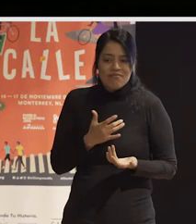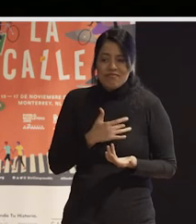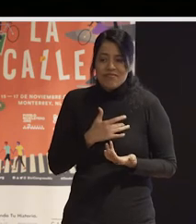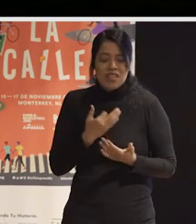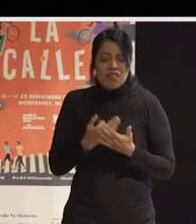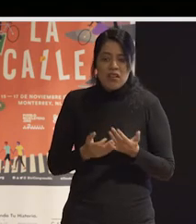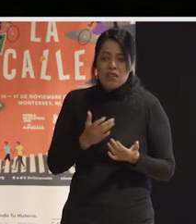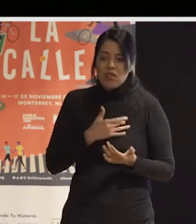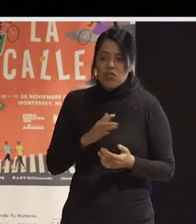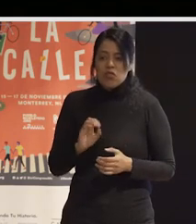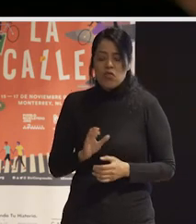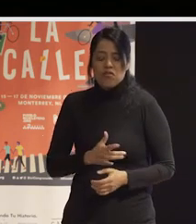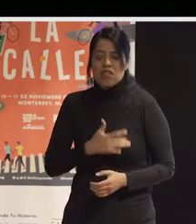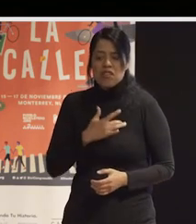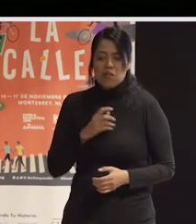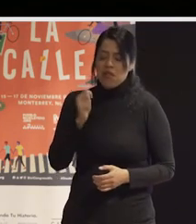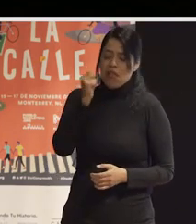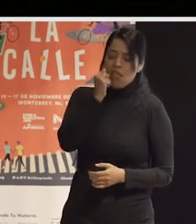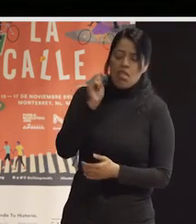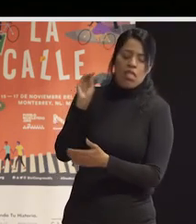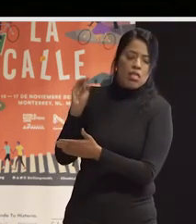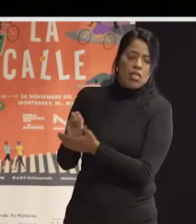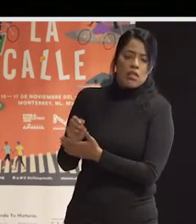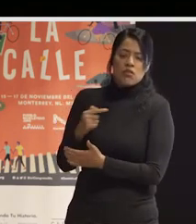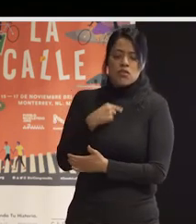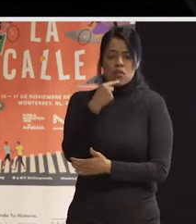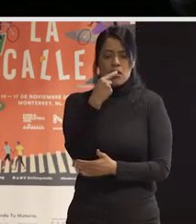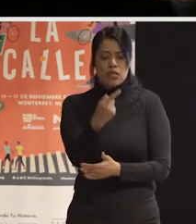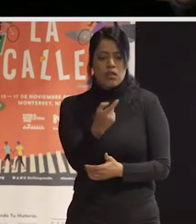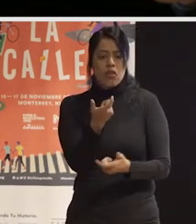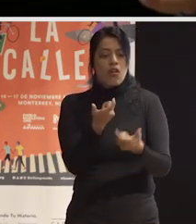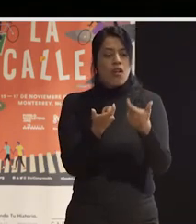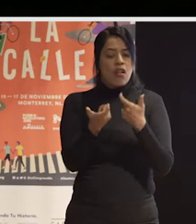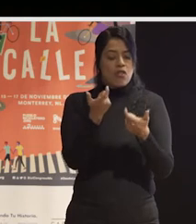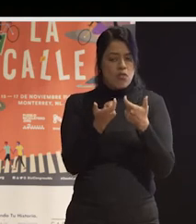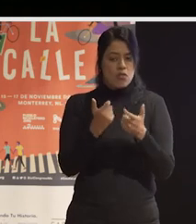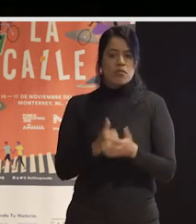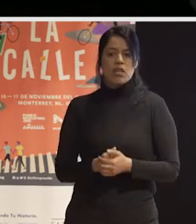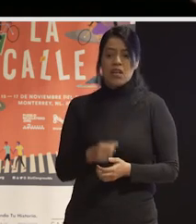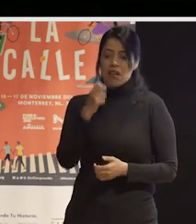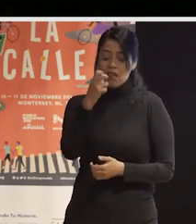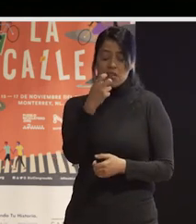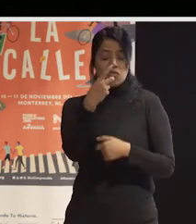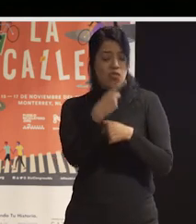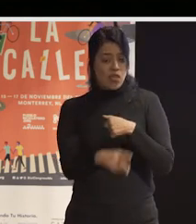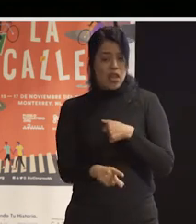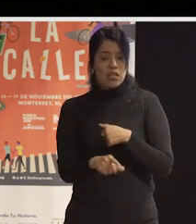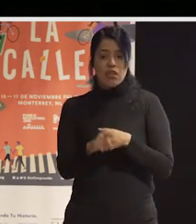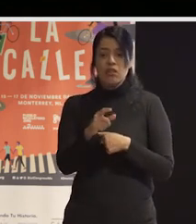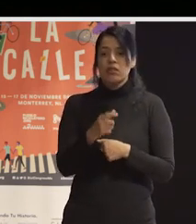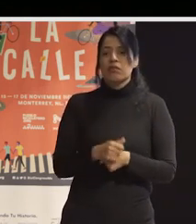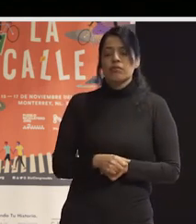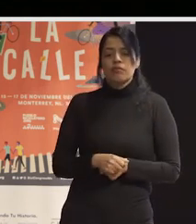importa yo siempre tengo un otro argumento y es la economía esto esto daña si quieres si